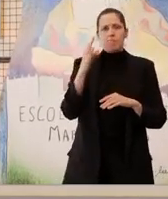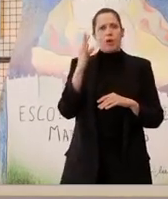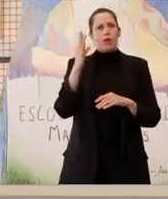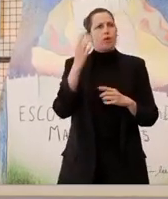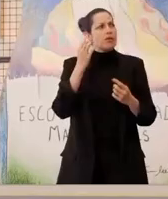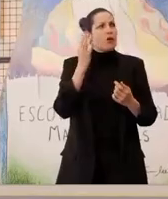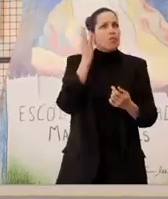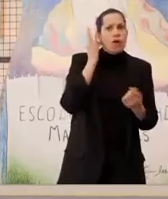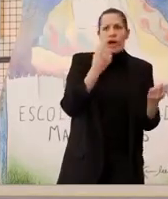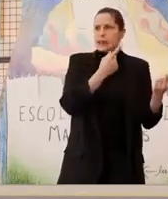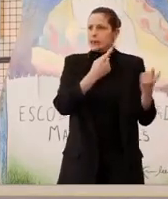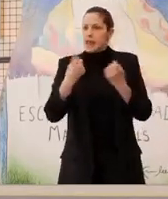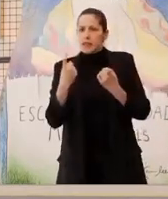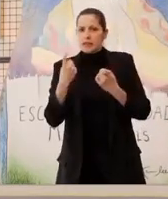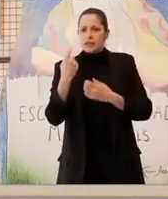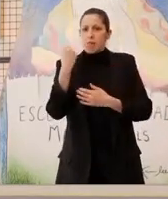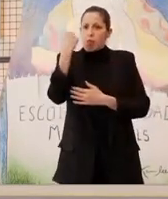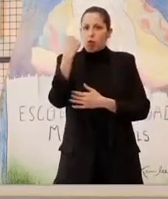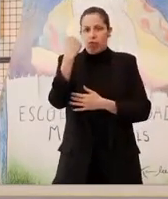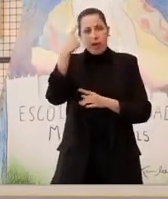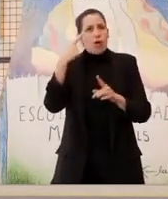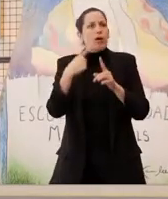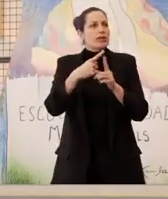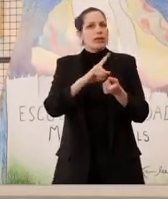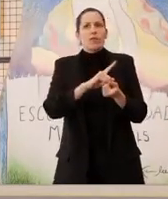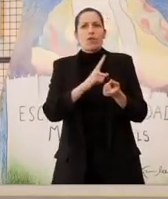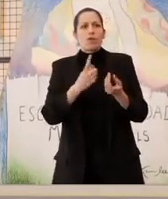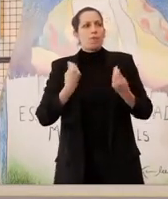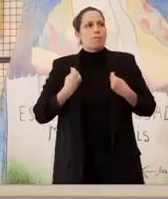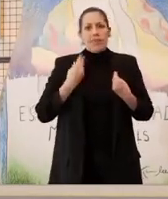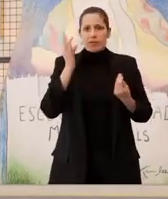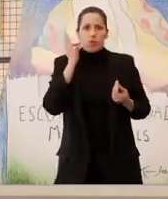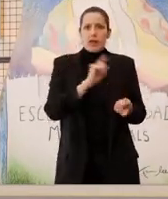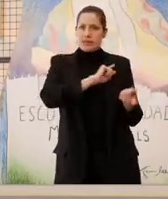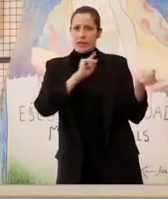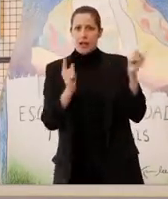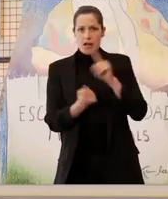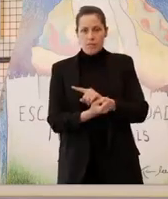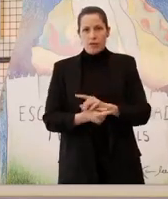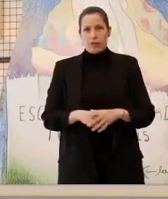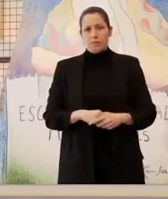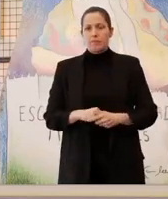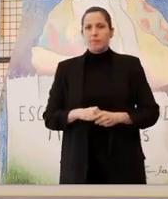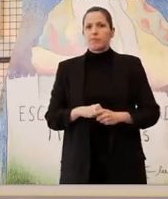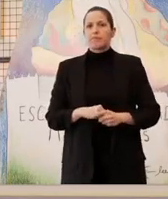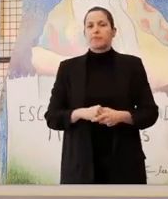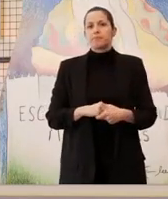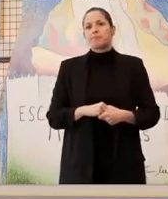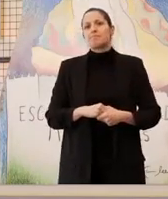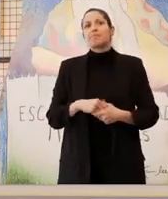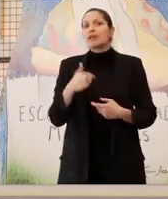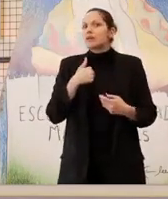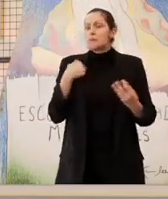para cambiar no las nuestras individualmente sino para cambiar las vidas de las mujeres yo creo